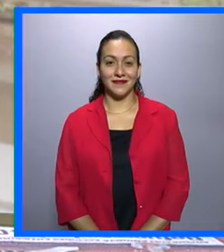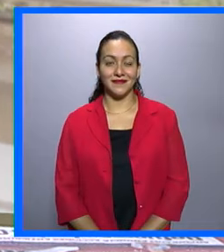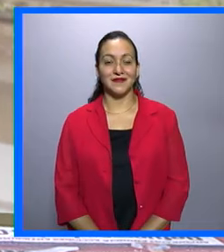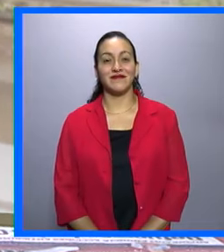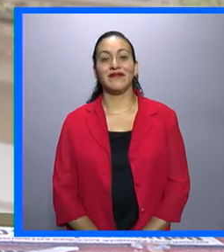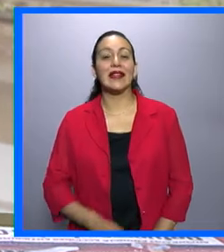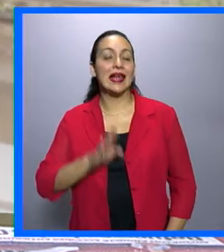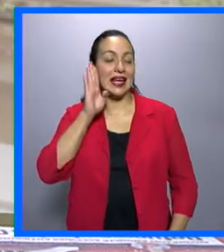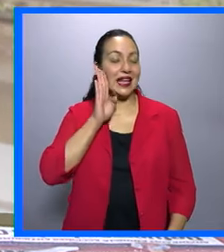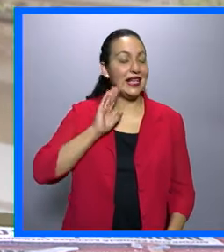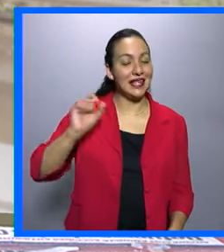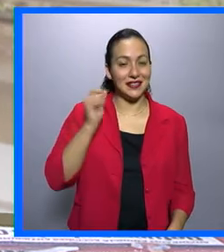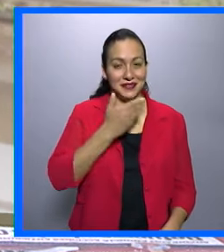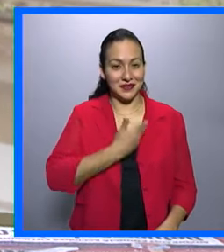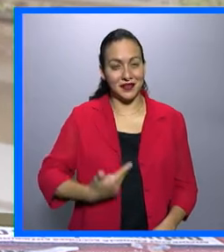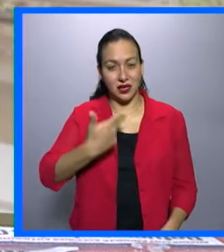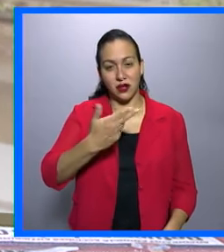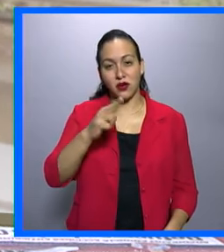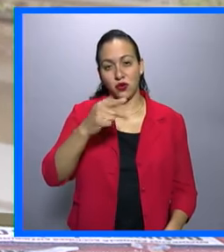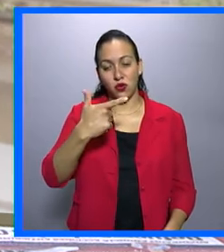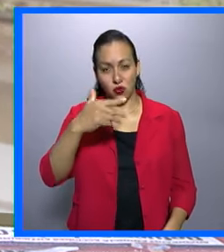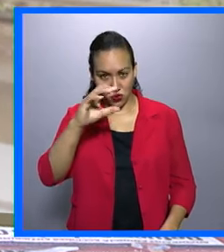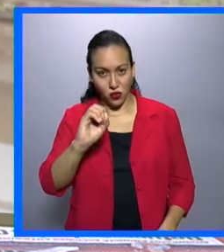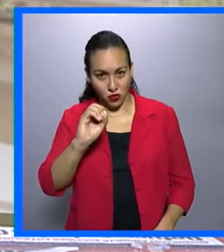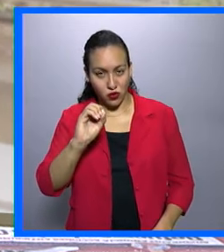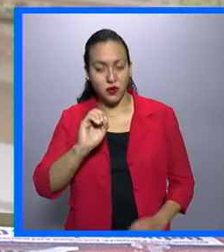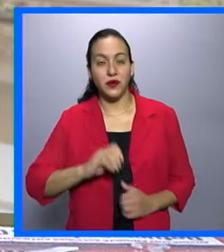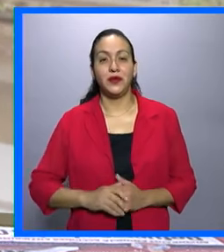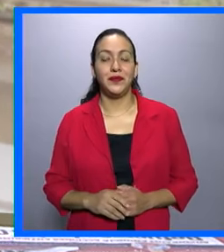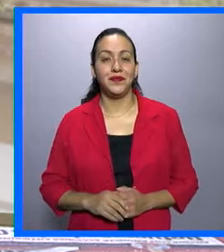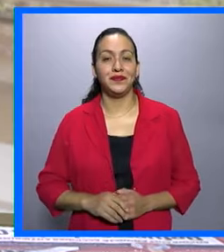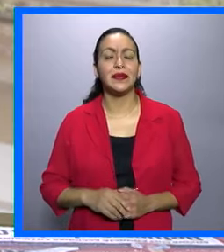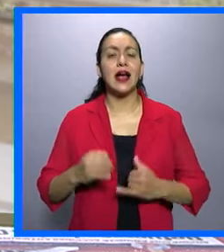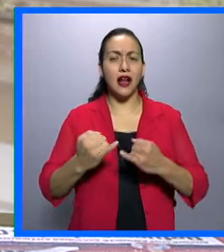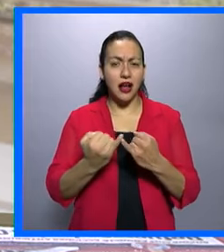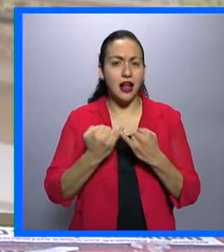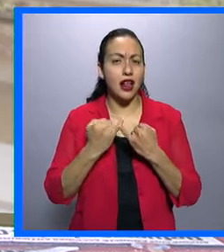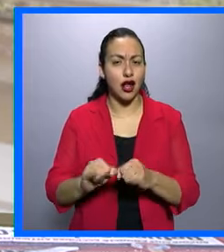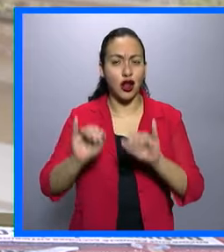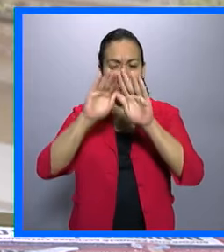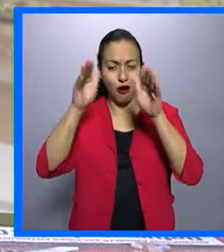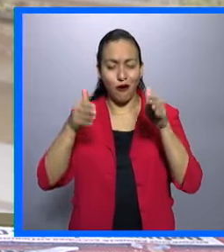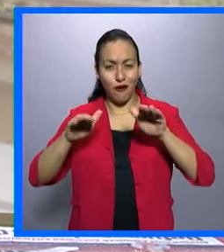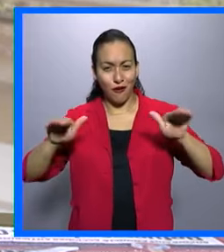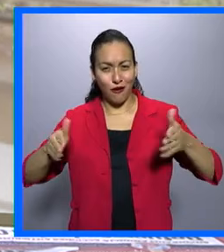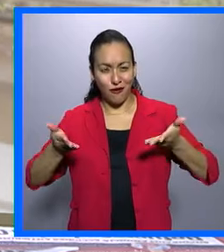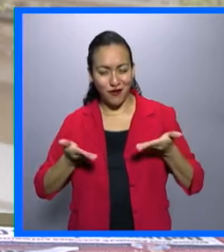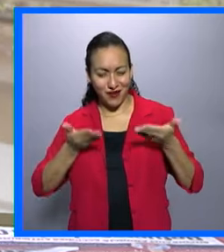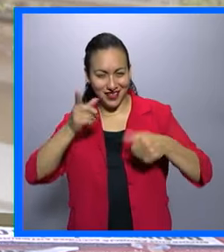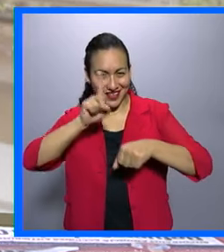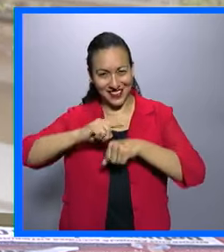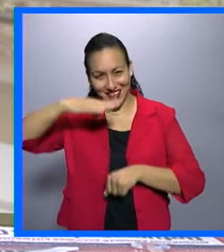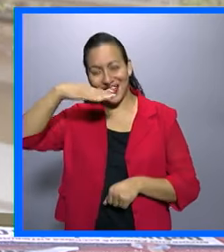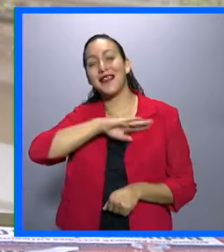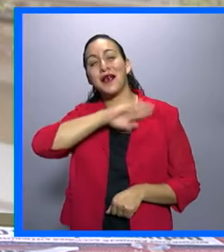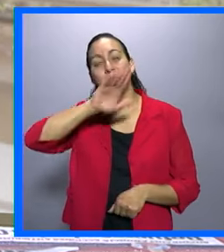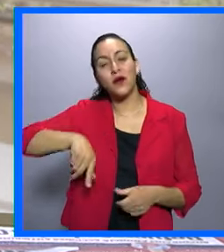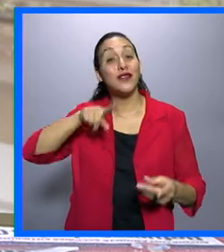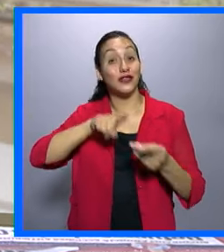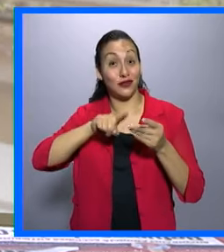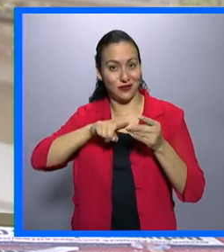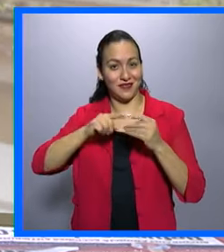El ministro Hugo Aguilar Ortiz, presidente de la Suprema Corte de Justicia de la Nación, inauguró la ofrenda ancestral del Día de Muertos en la sede del